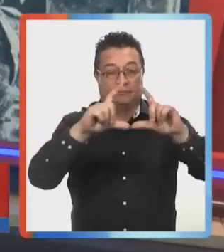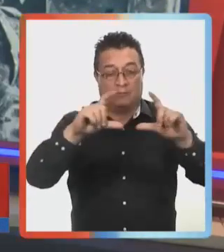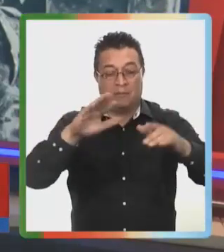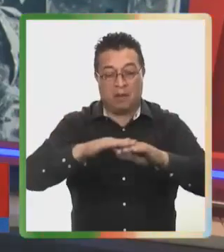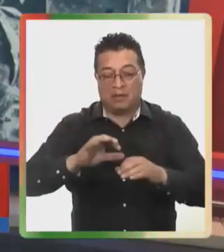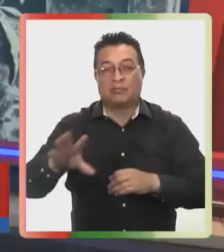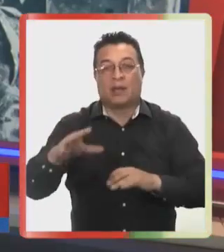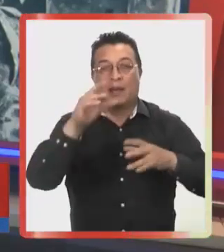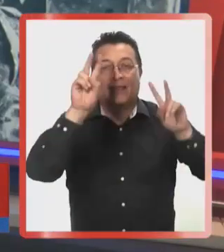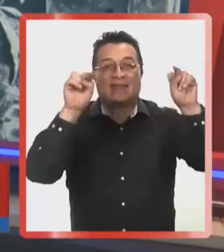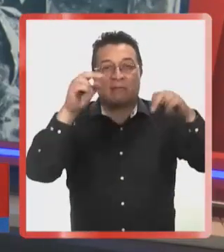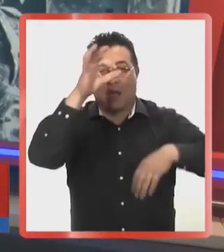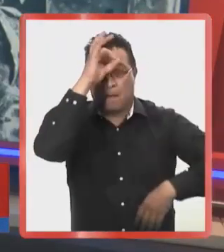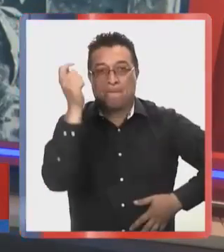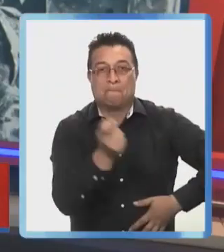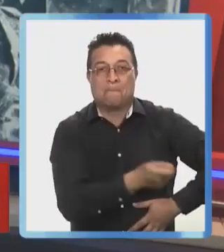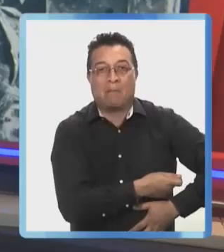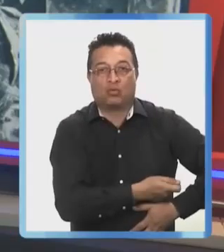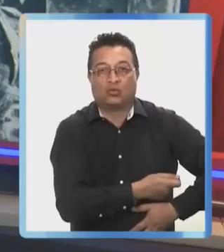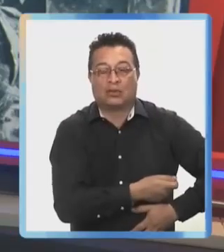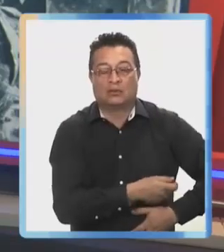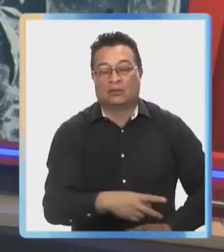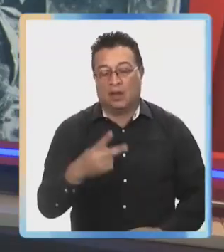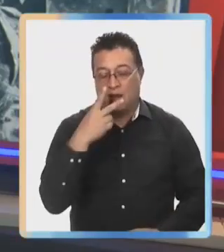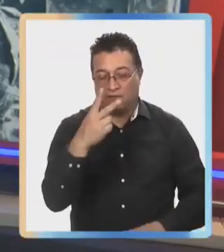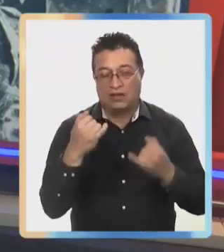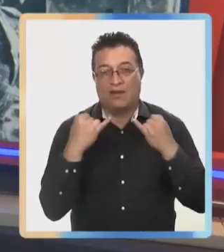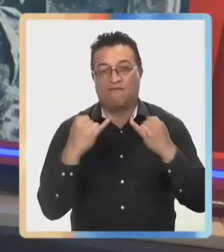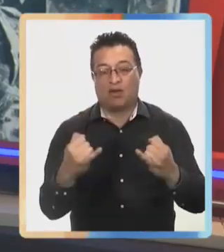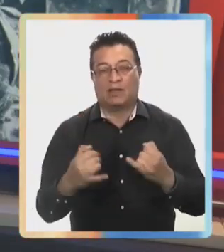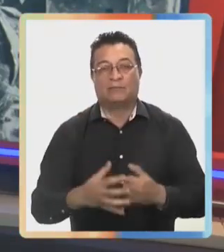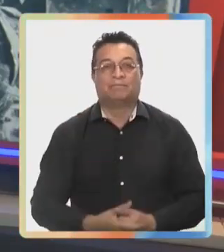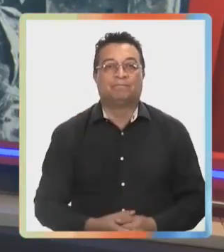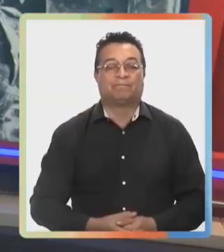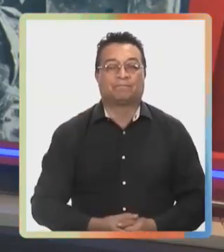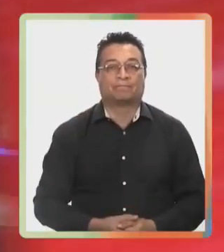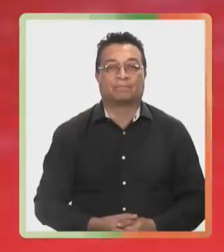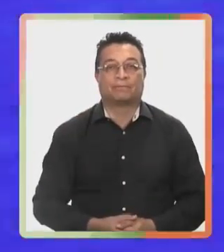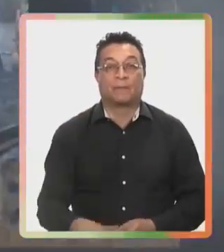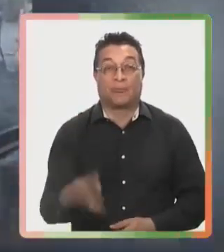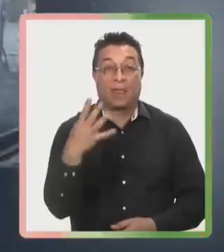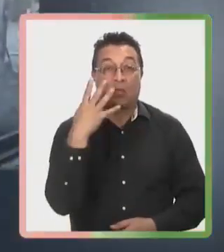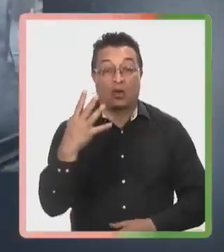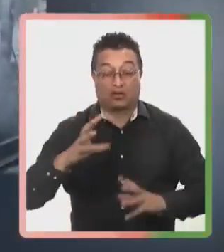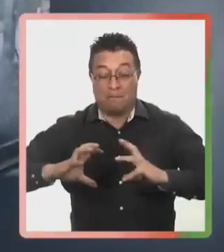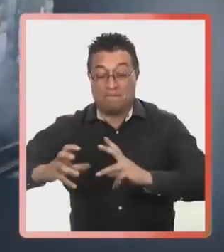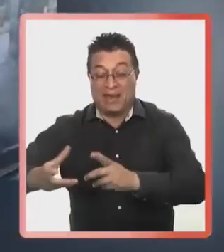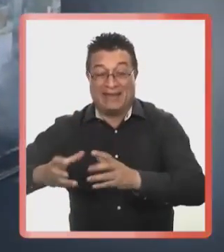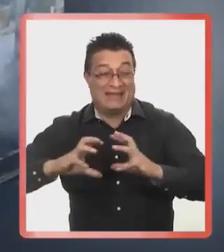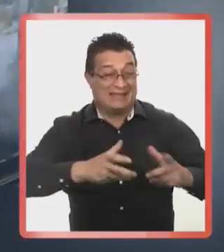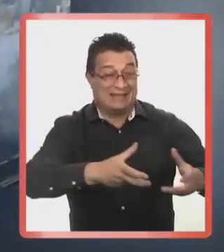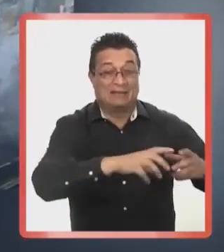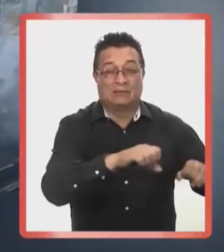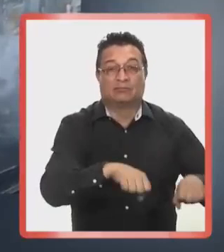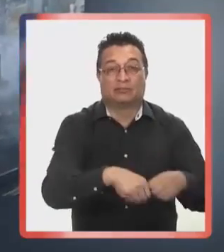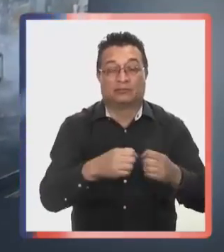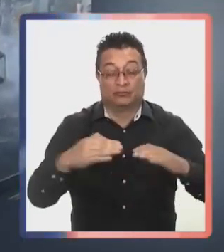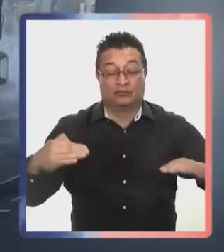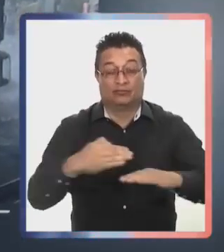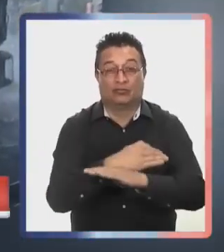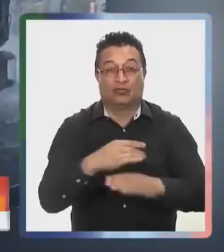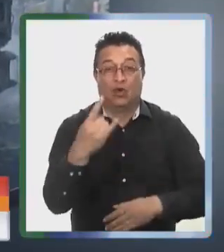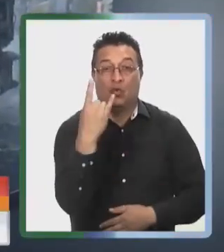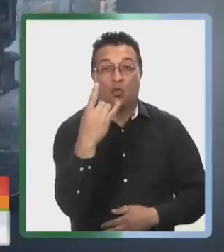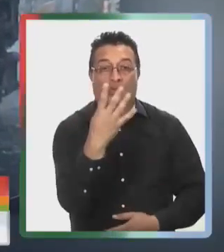panfletos alusivos a la causa mapuche. Vértice Televisión con el informe. 4 máquinas resultaron destruidas en la